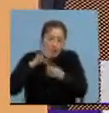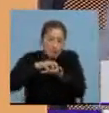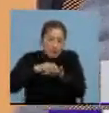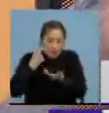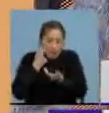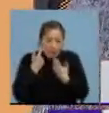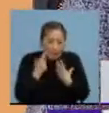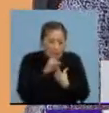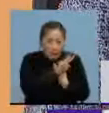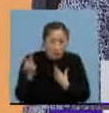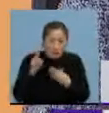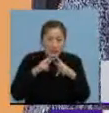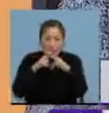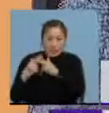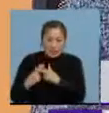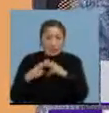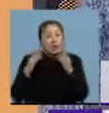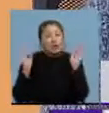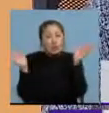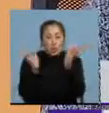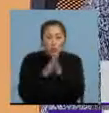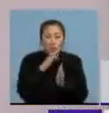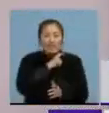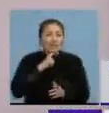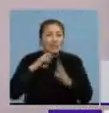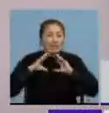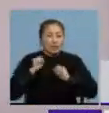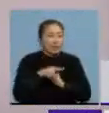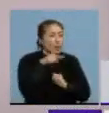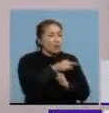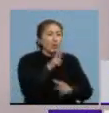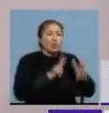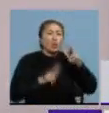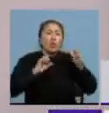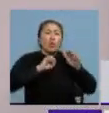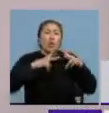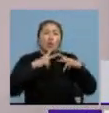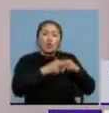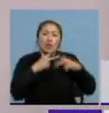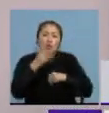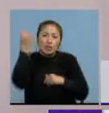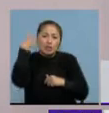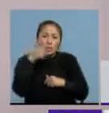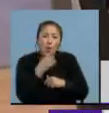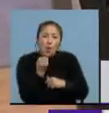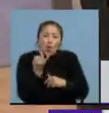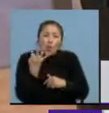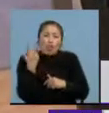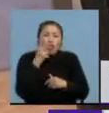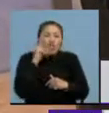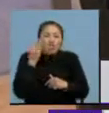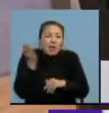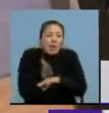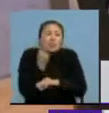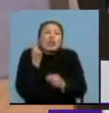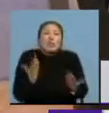y parte hecha por la secretaria ingeniero que usted habló de cortes recién puestos corte se han registrado en los últimos tres días por